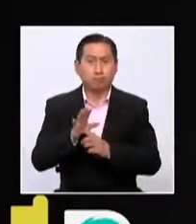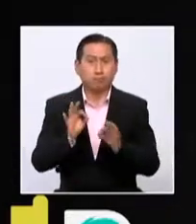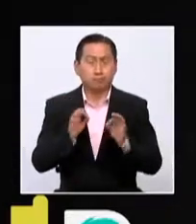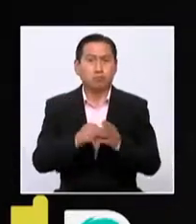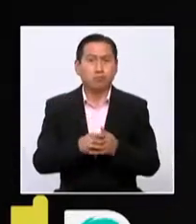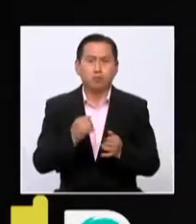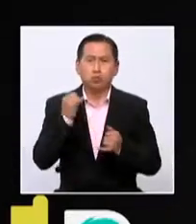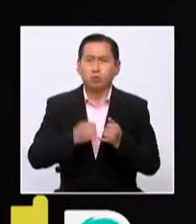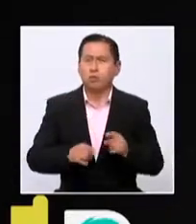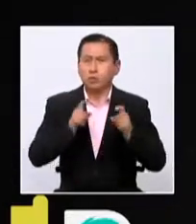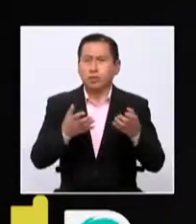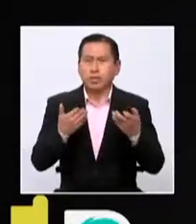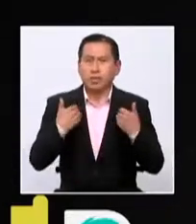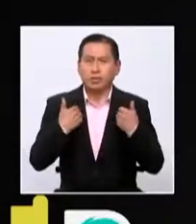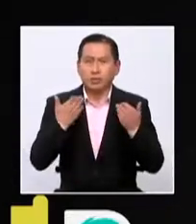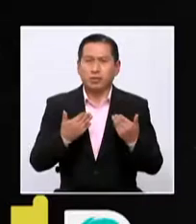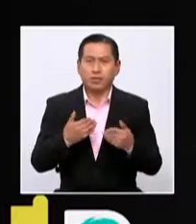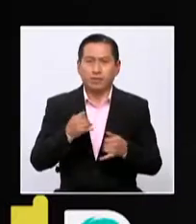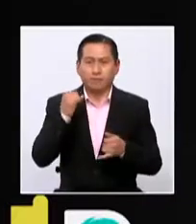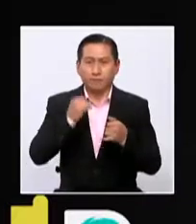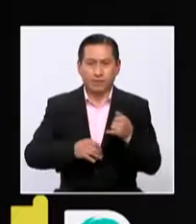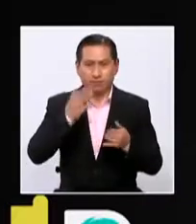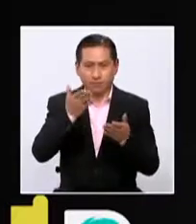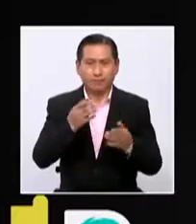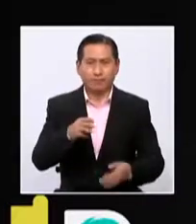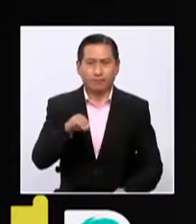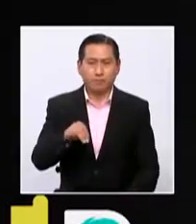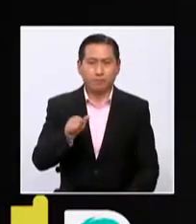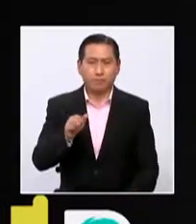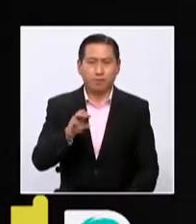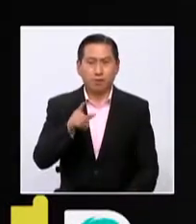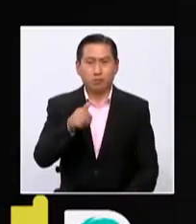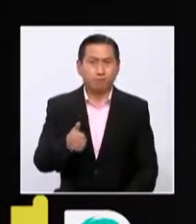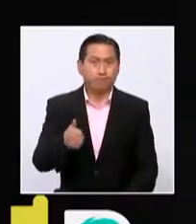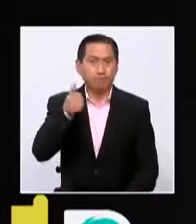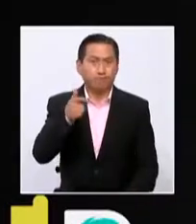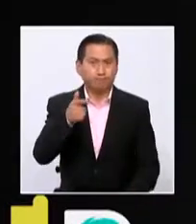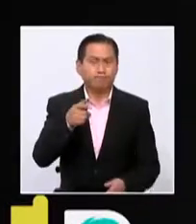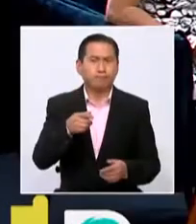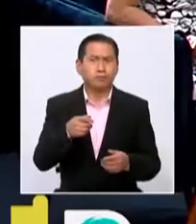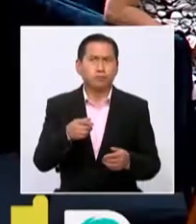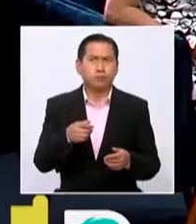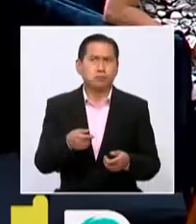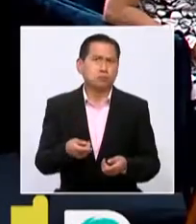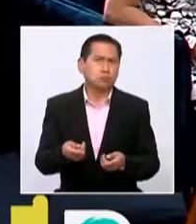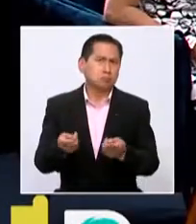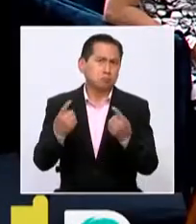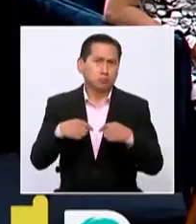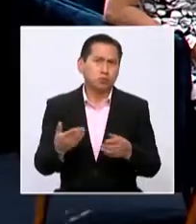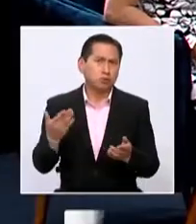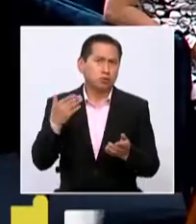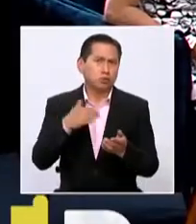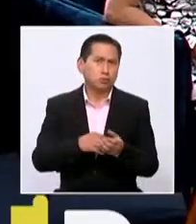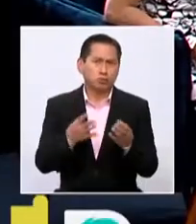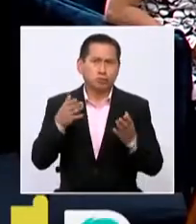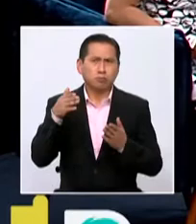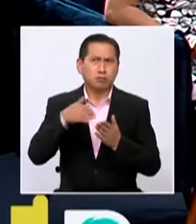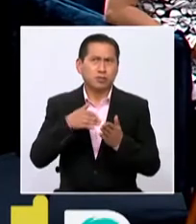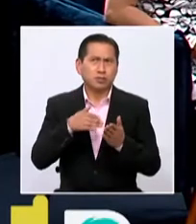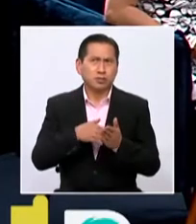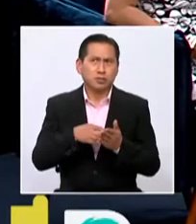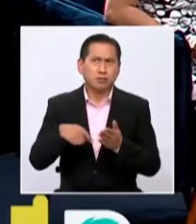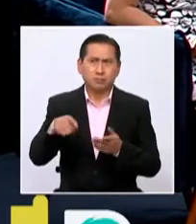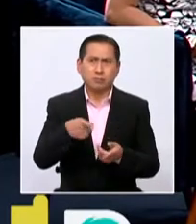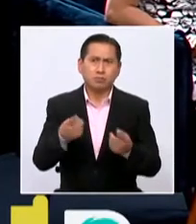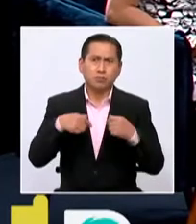Y la última pregunta que me queda para hacerle a Marco, su productor ejecutivo, es: ¿regresarán? ¿Volverán y serán millones? ¿Regresarán